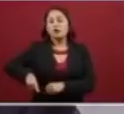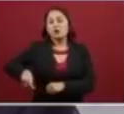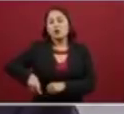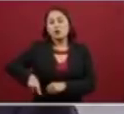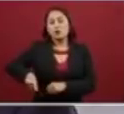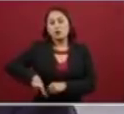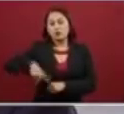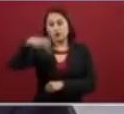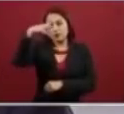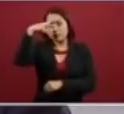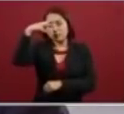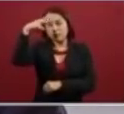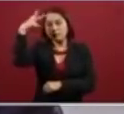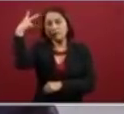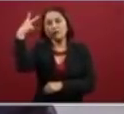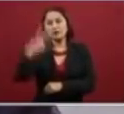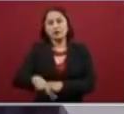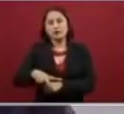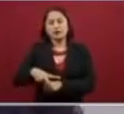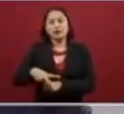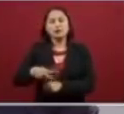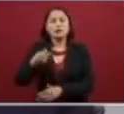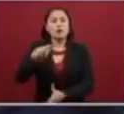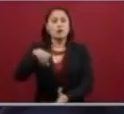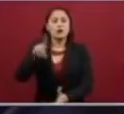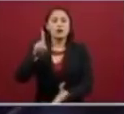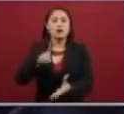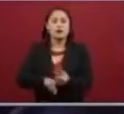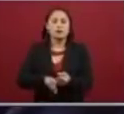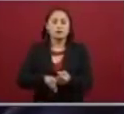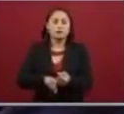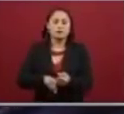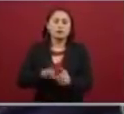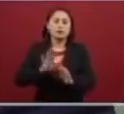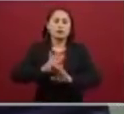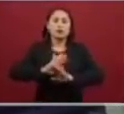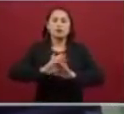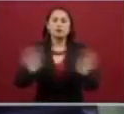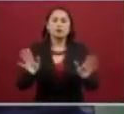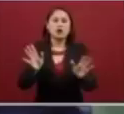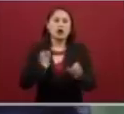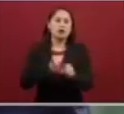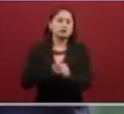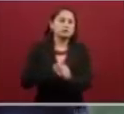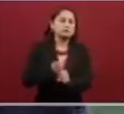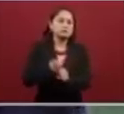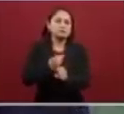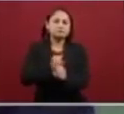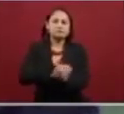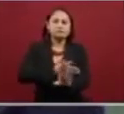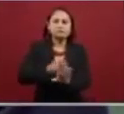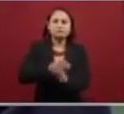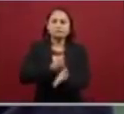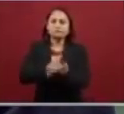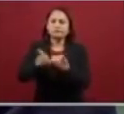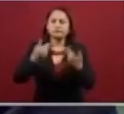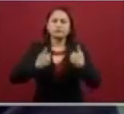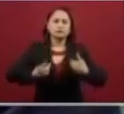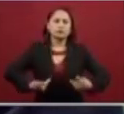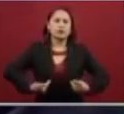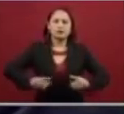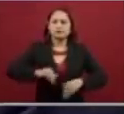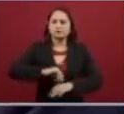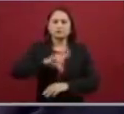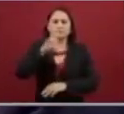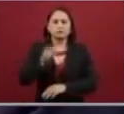mexicano ha dejado de ser el principal violador de los derechos humanos.